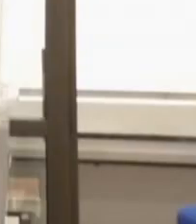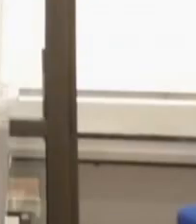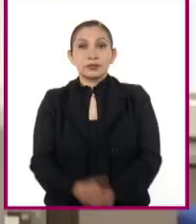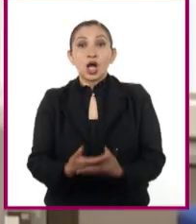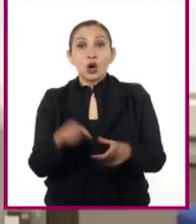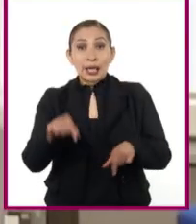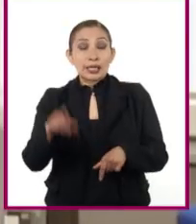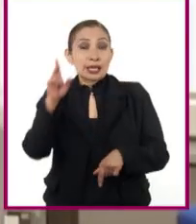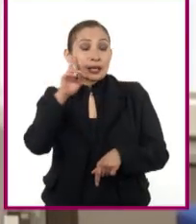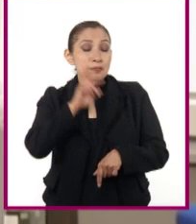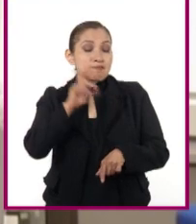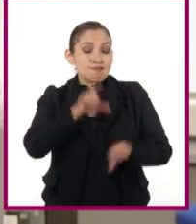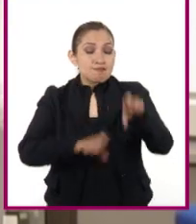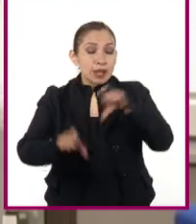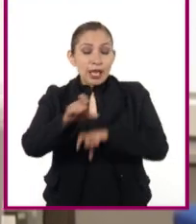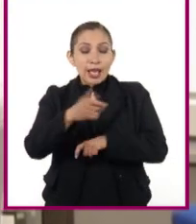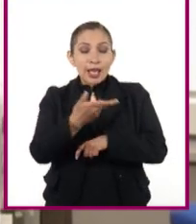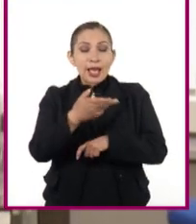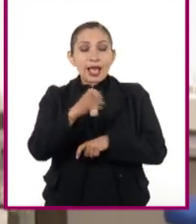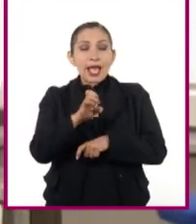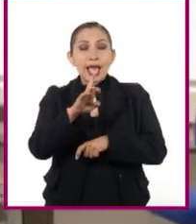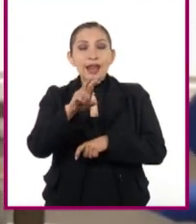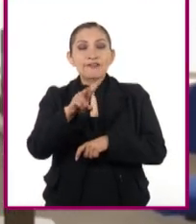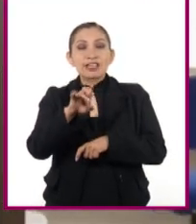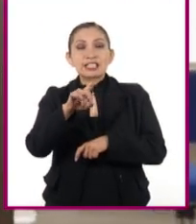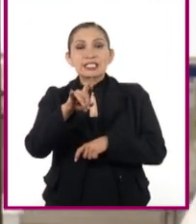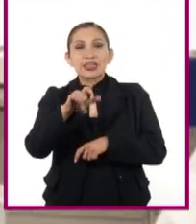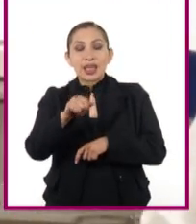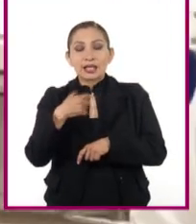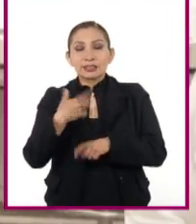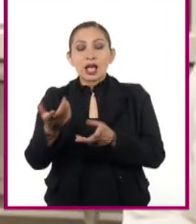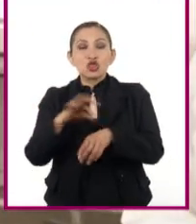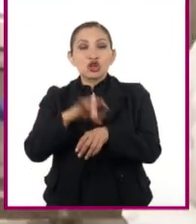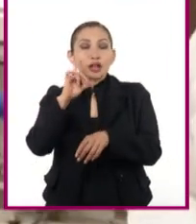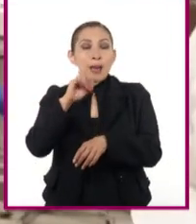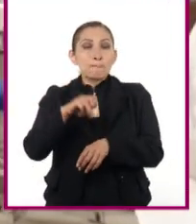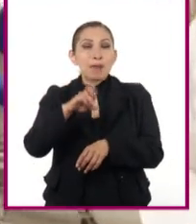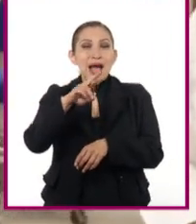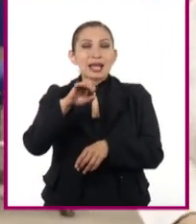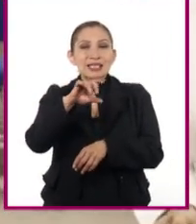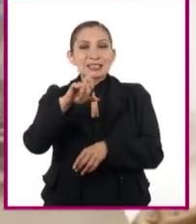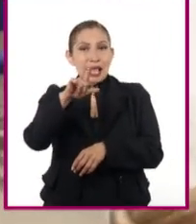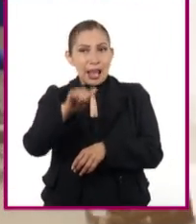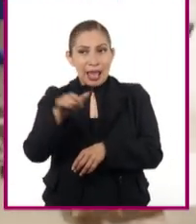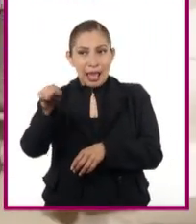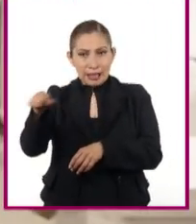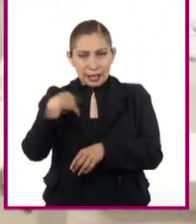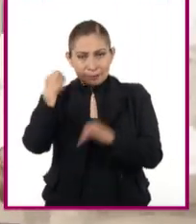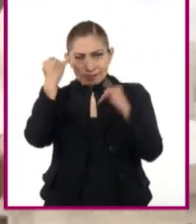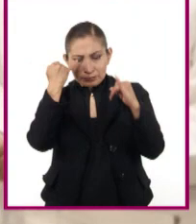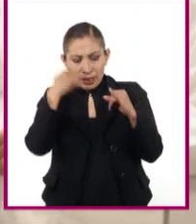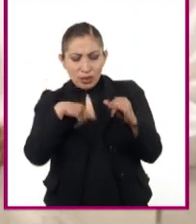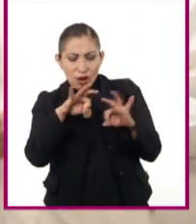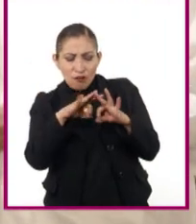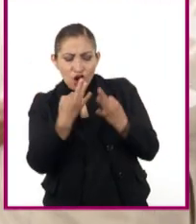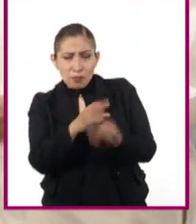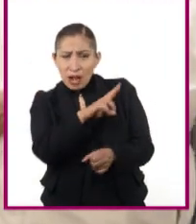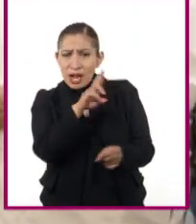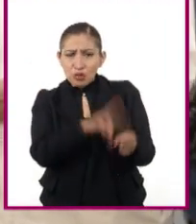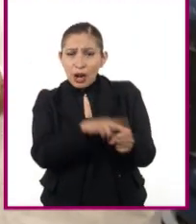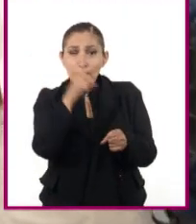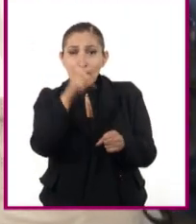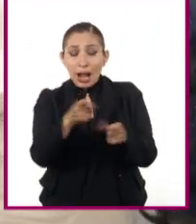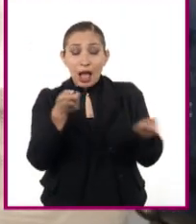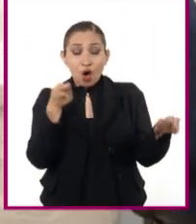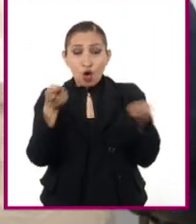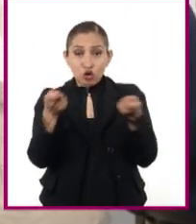Ahora estoy en el laboratorio de bioherbicidas y vamos a platicar con la doctora Marisela Martínez. Ella se encarga del desarrollo de mecanismos naturales